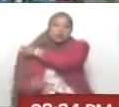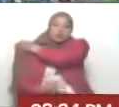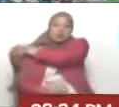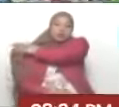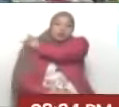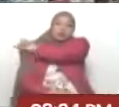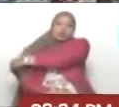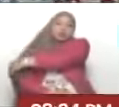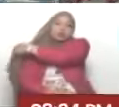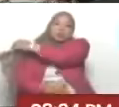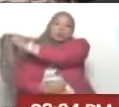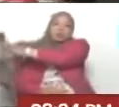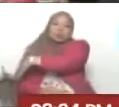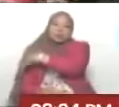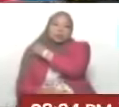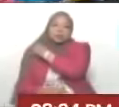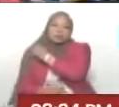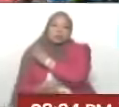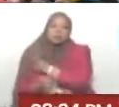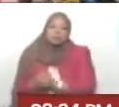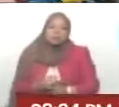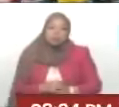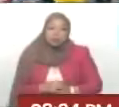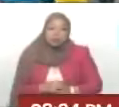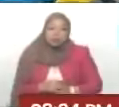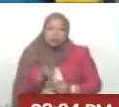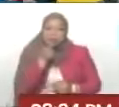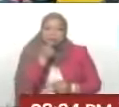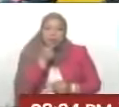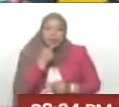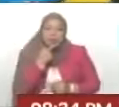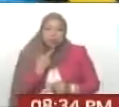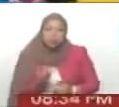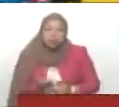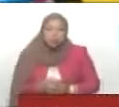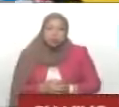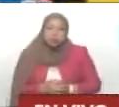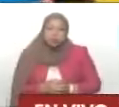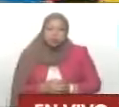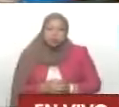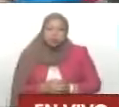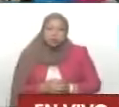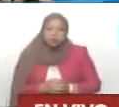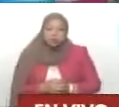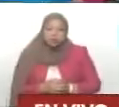Camaguán, Naguará, Camaguán. No, no, no, qué belleza. Camaguán.